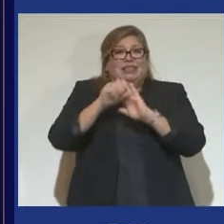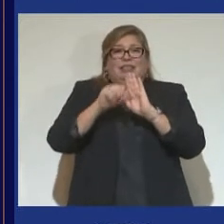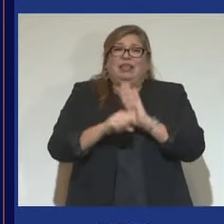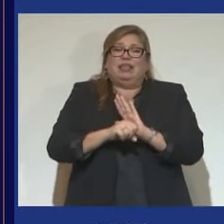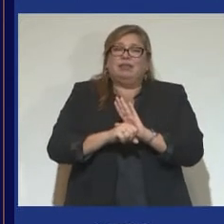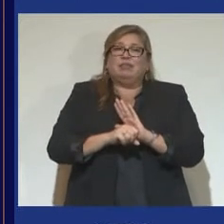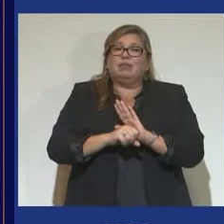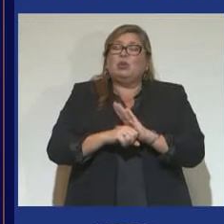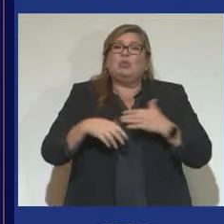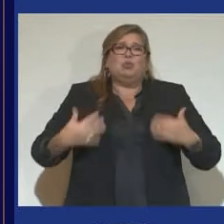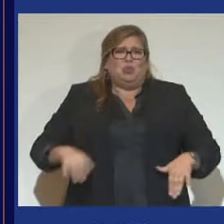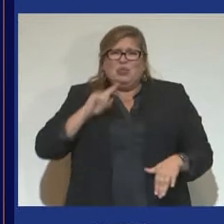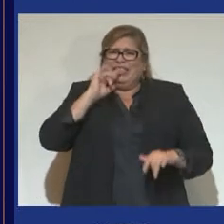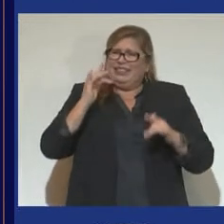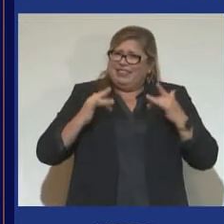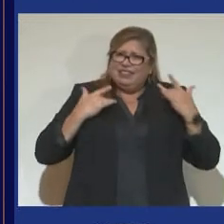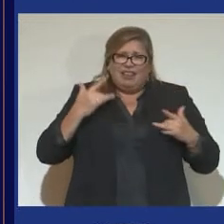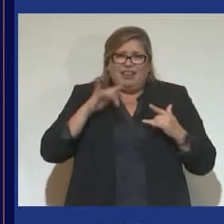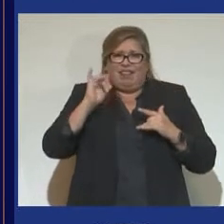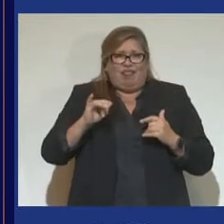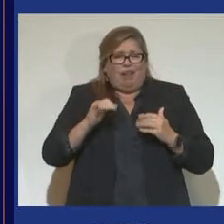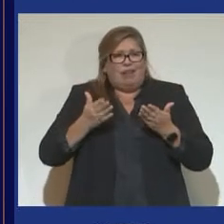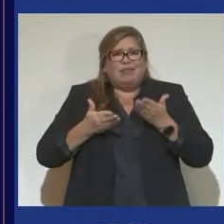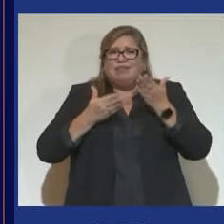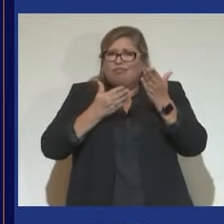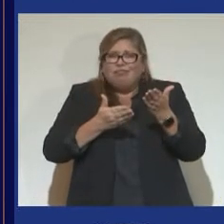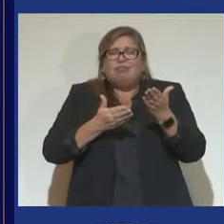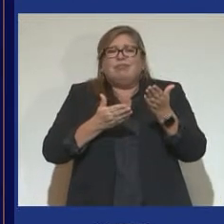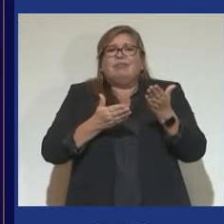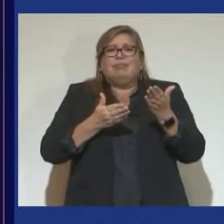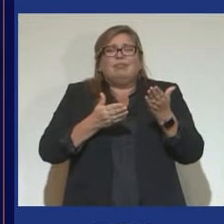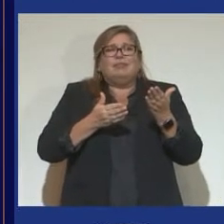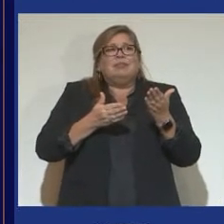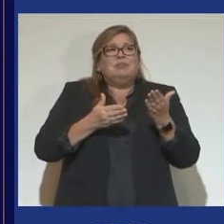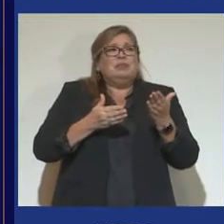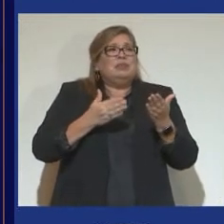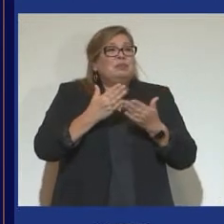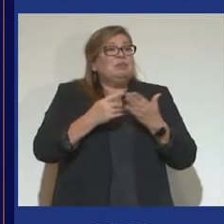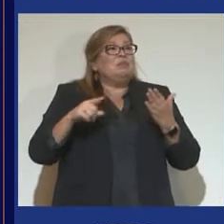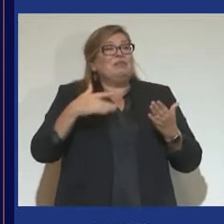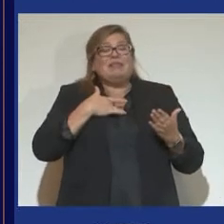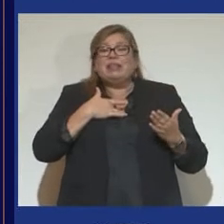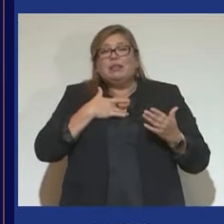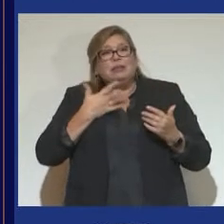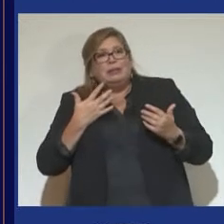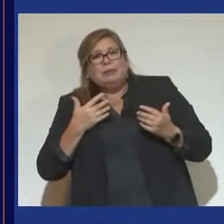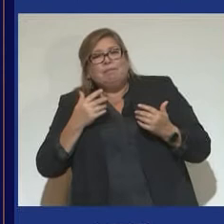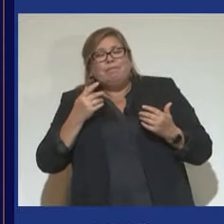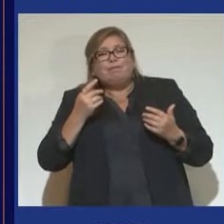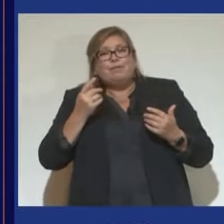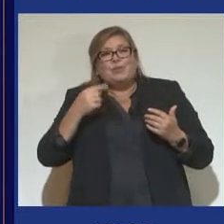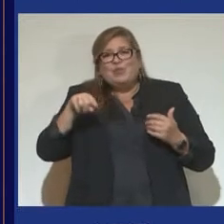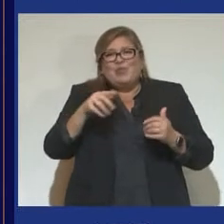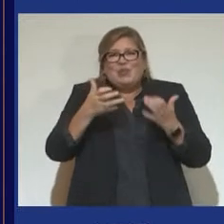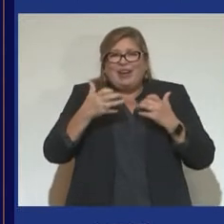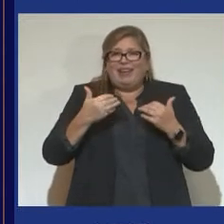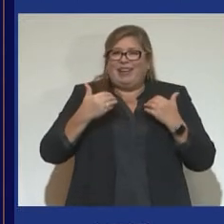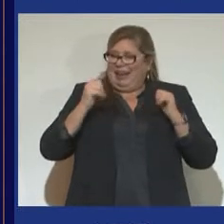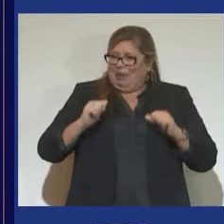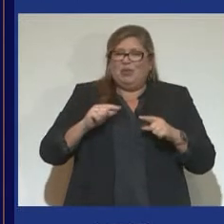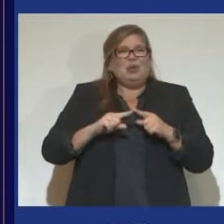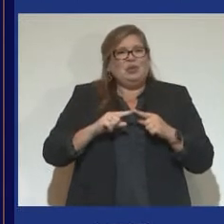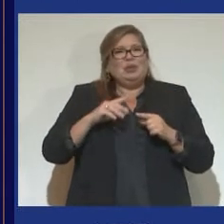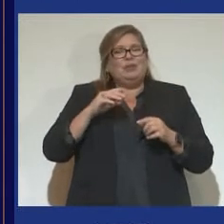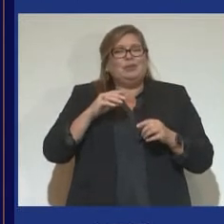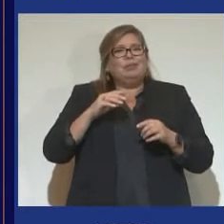para realmente tener una iniciada iniciativa que es índigo ahora en vigor ante para los que buscan darle